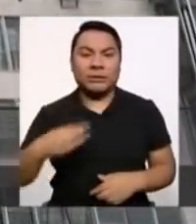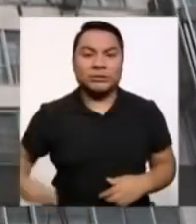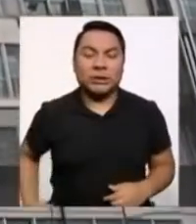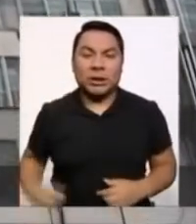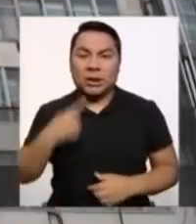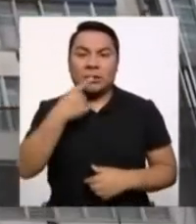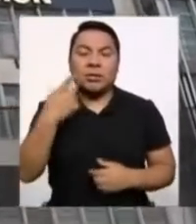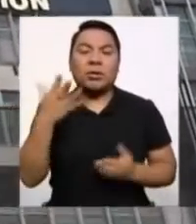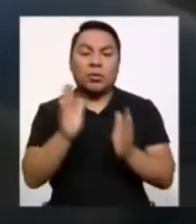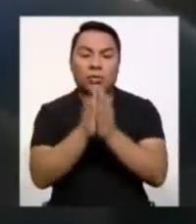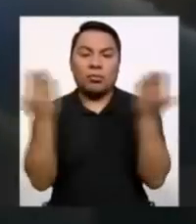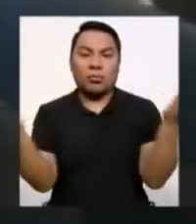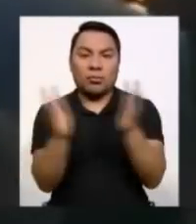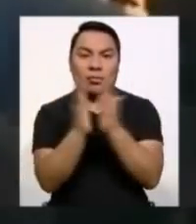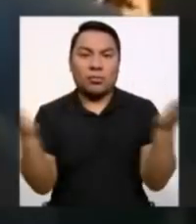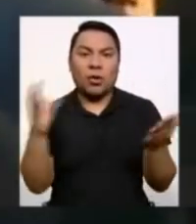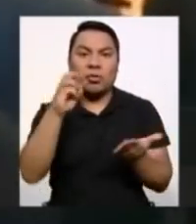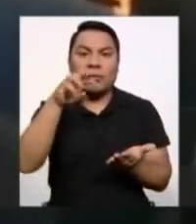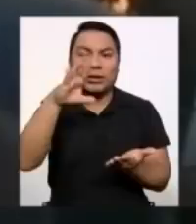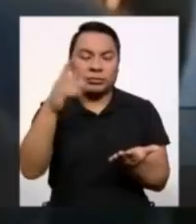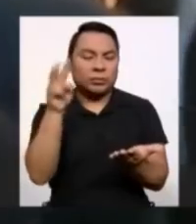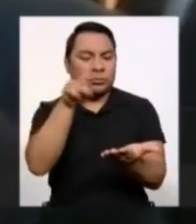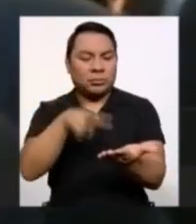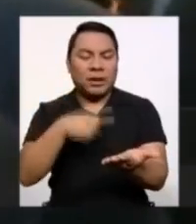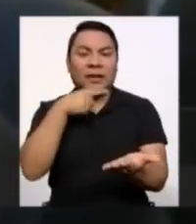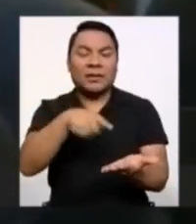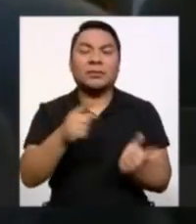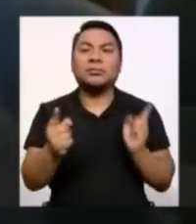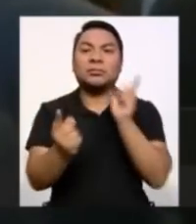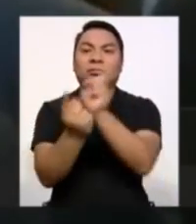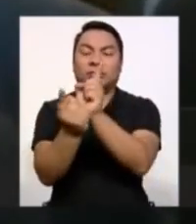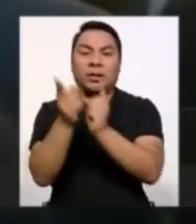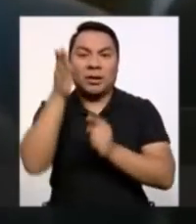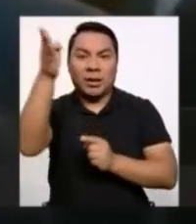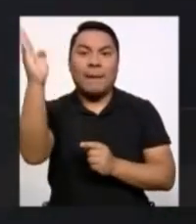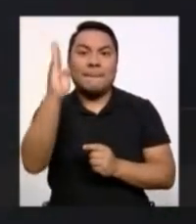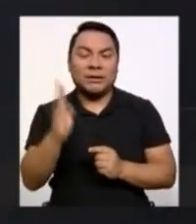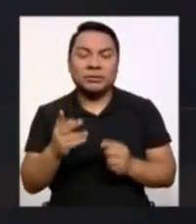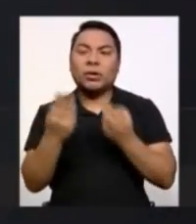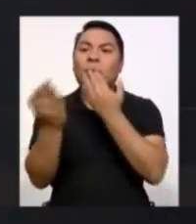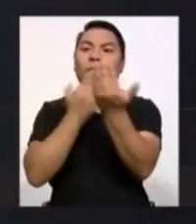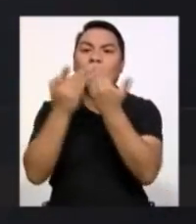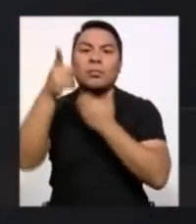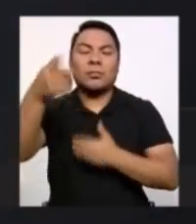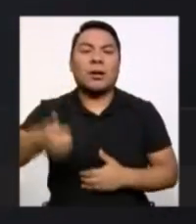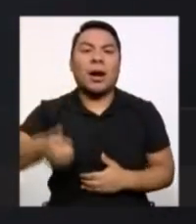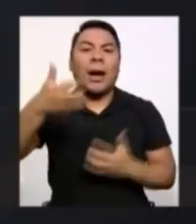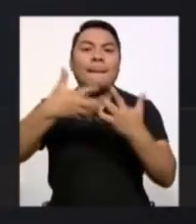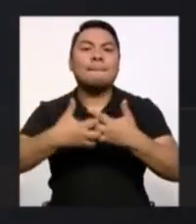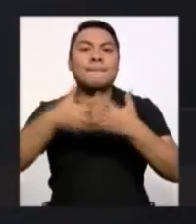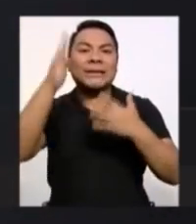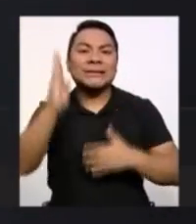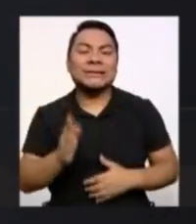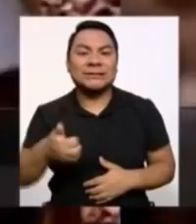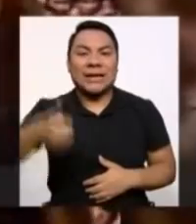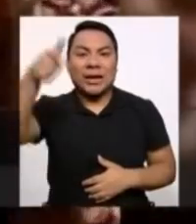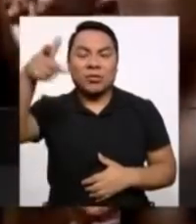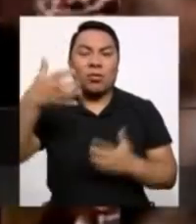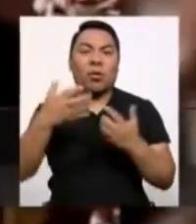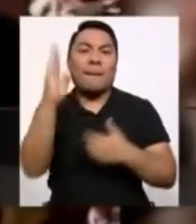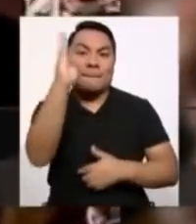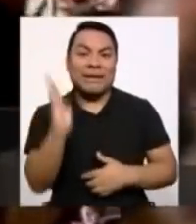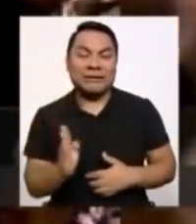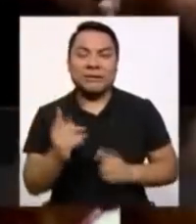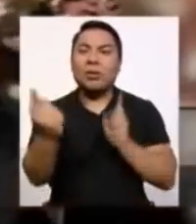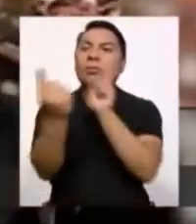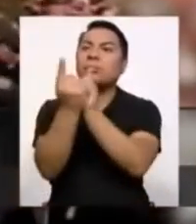citadas por Diario El Comercio, durante la entrevista que realizó el fiscal Germán Juárez Atoche al empresario brasileño Marcelo Odebrecht, señaló